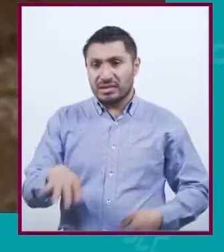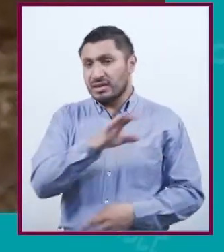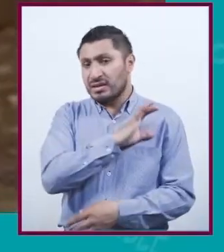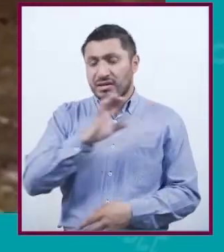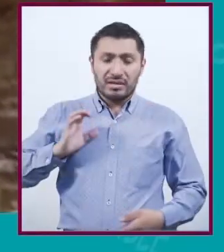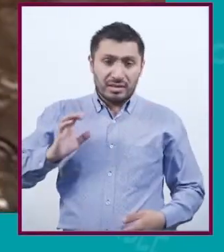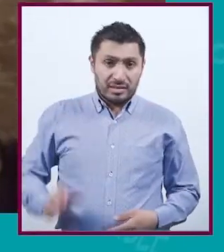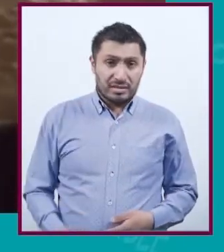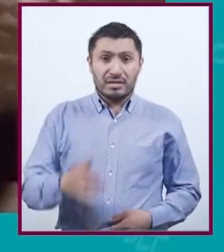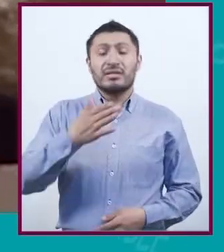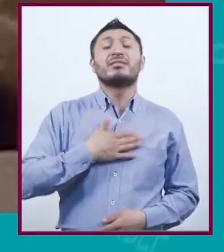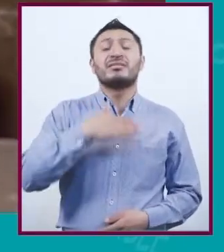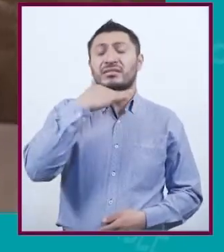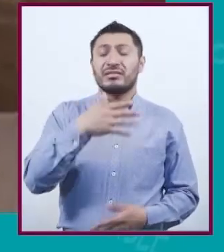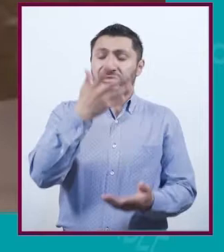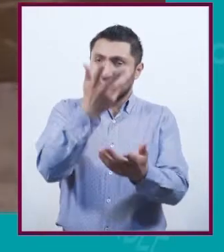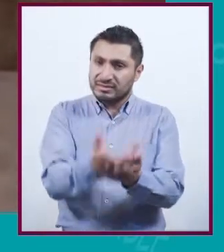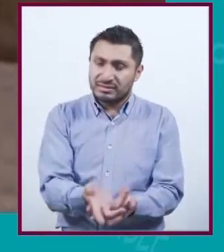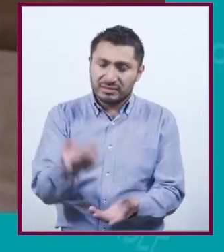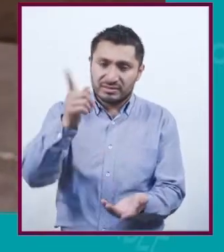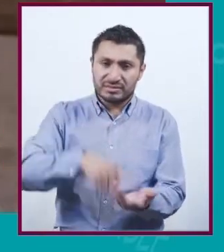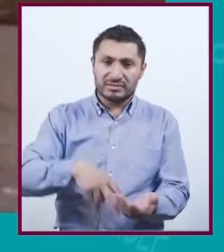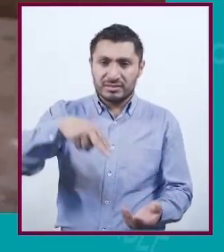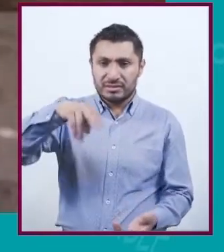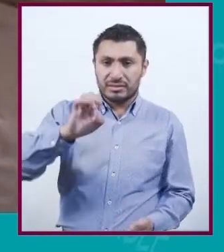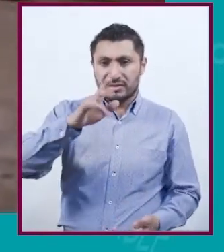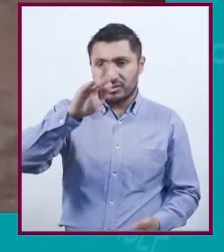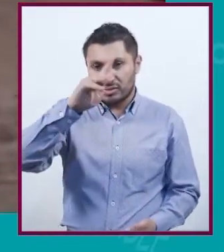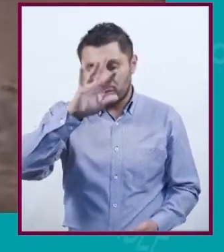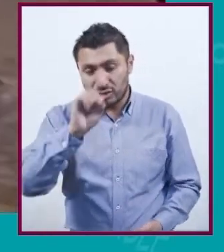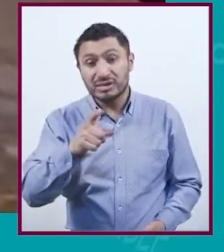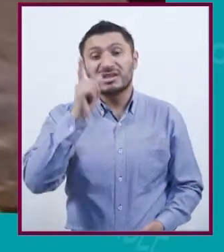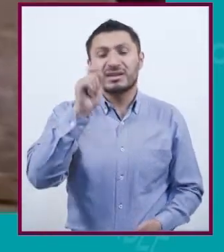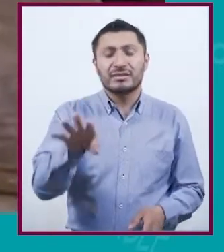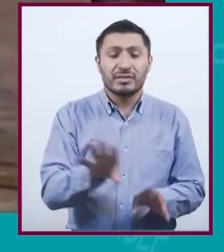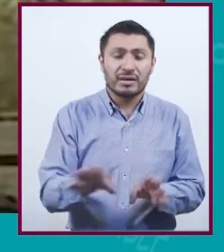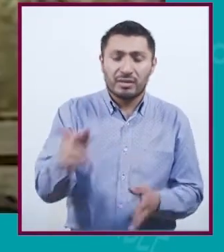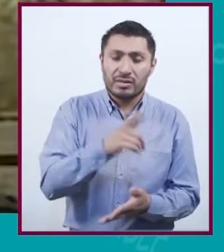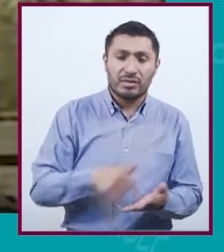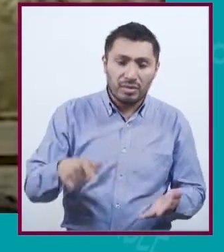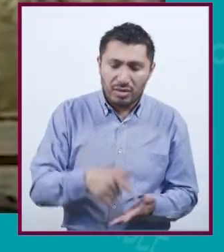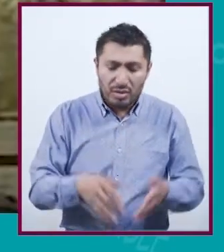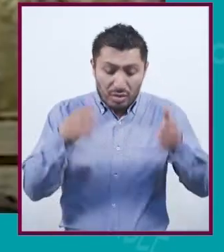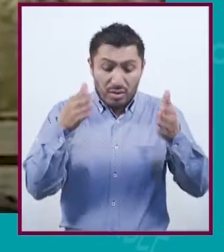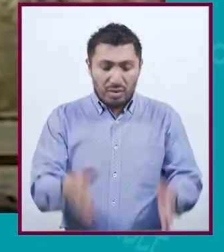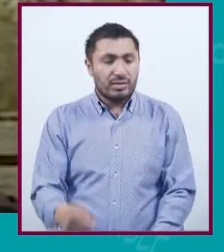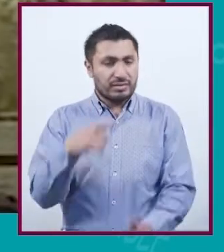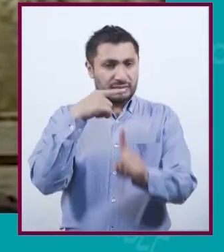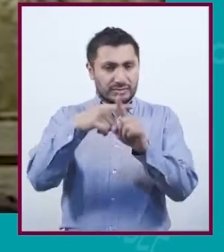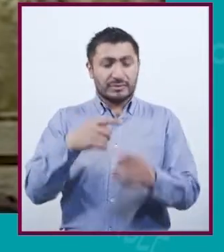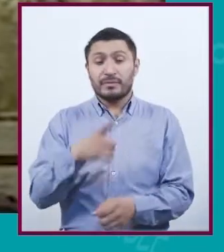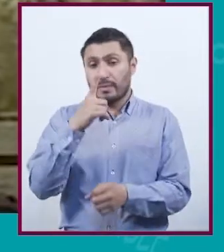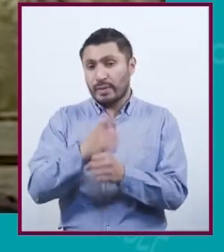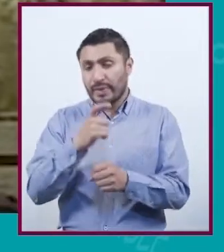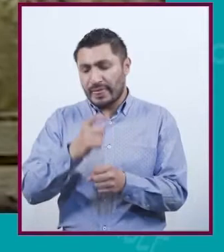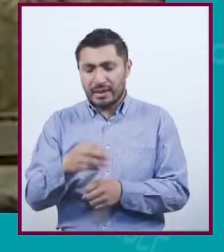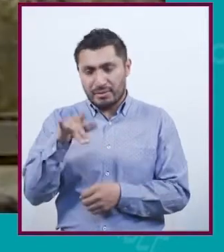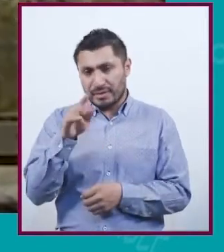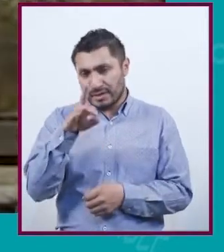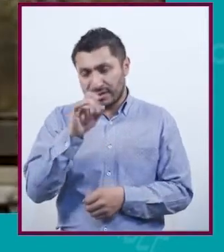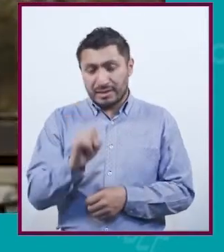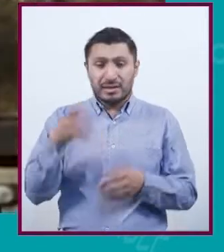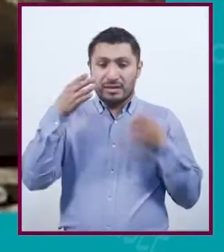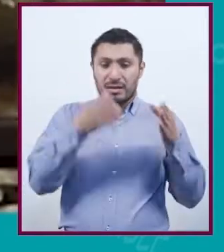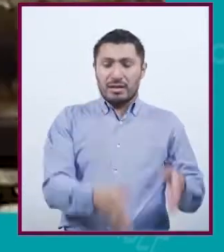y veneración por parte de los cristianos y dignos de descansar en una necrópolis, es decir, en un espacio funerario.